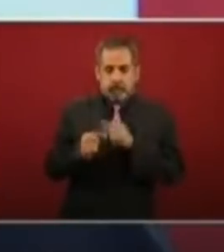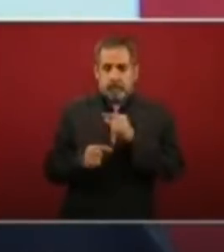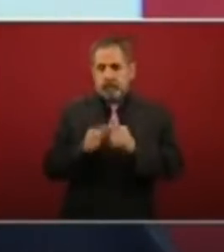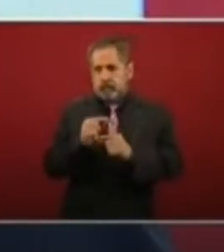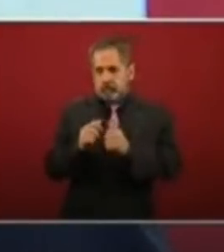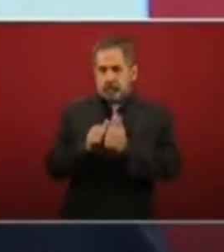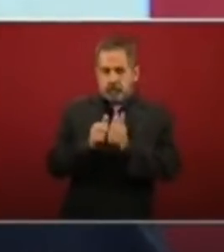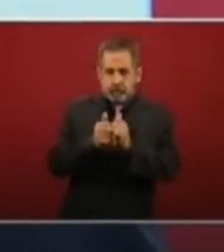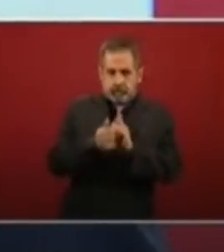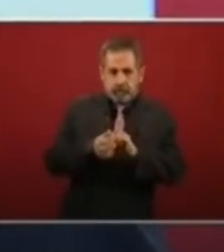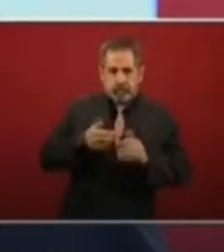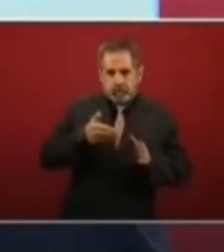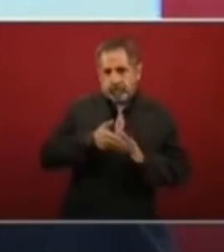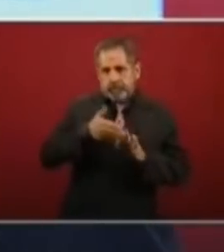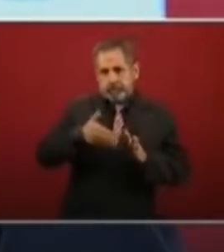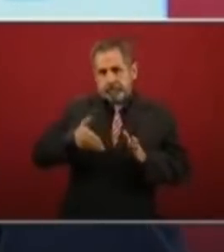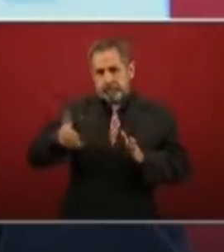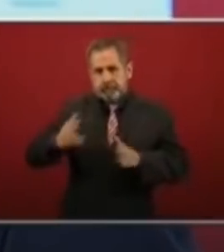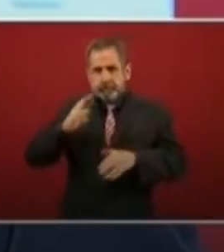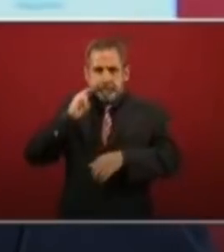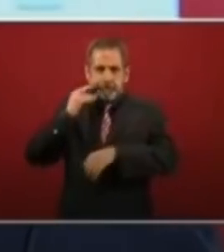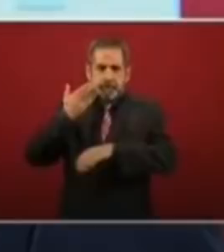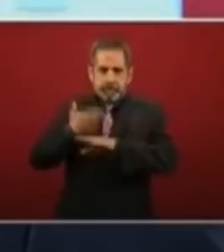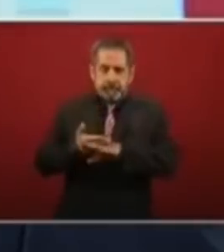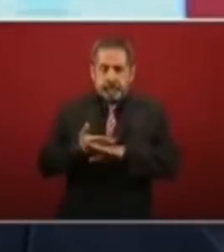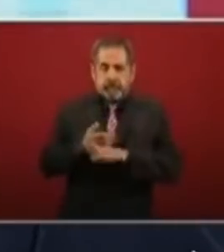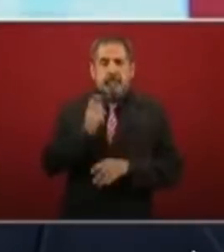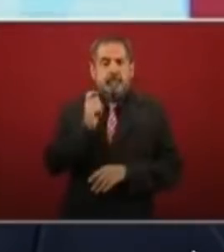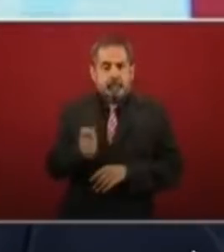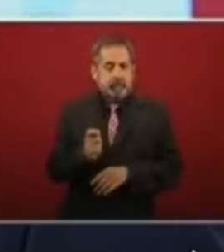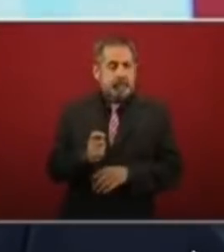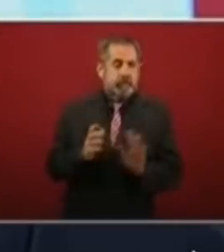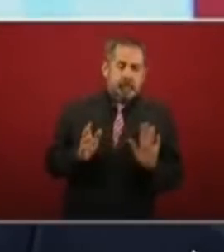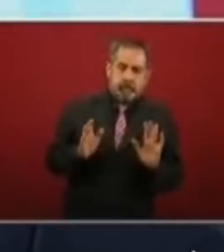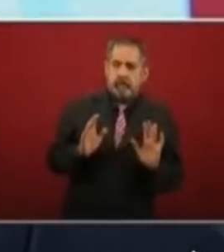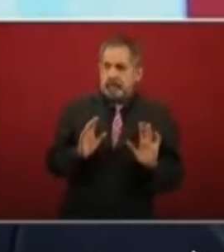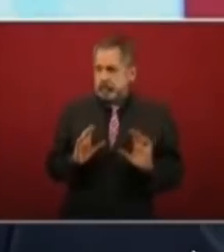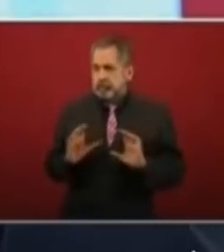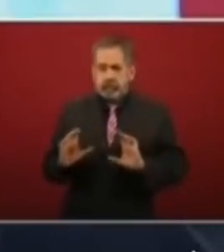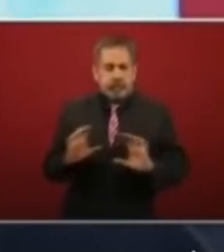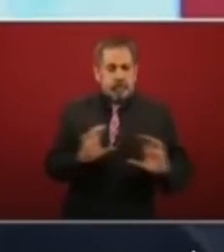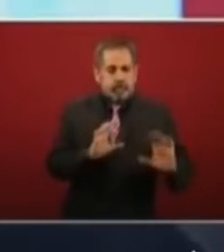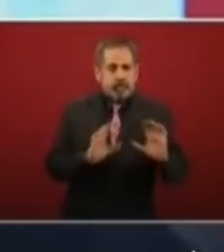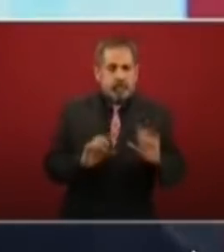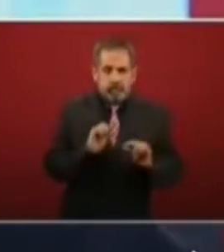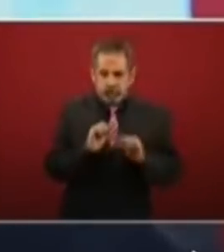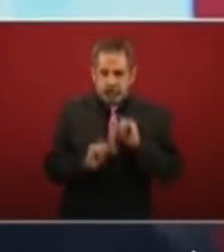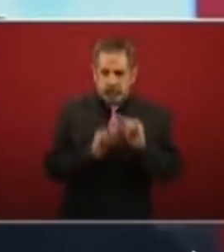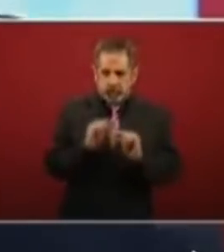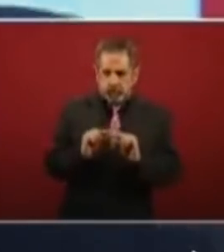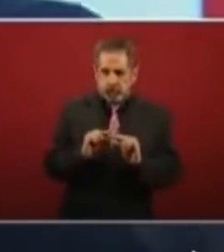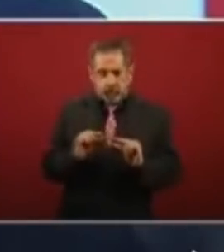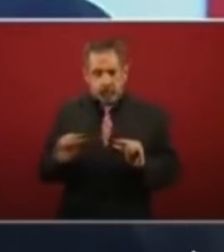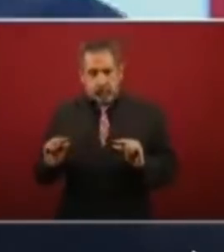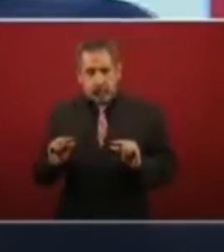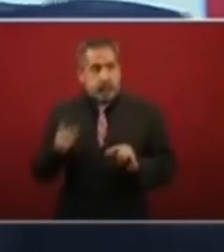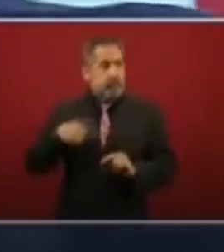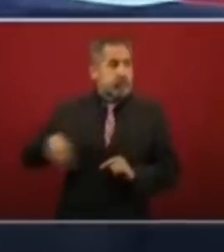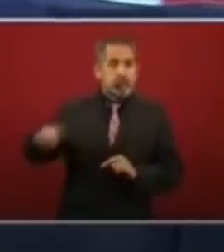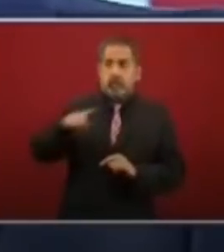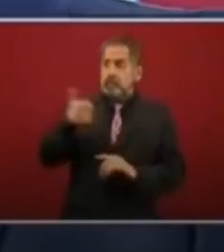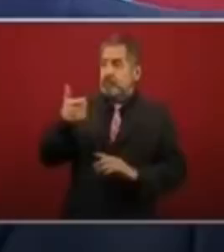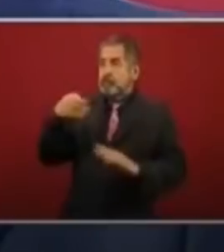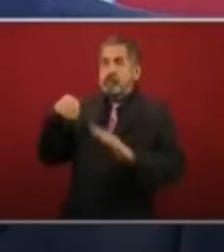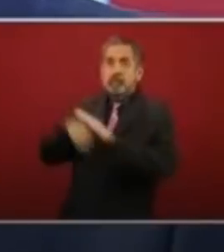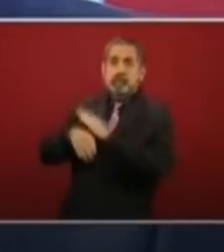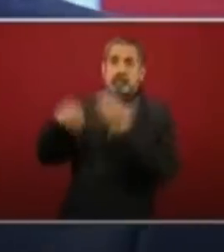graduando, actuando con responsabilidad, ha permitido, ¿sí?, que no se